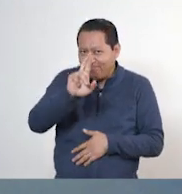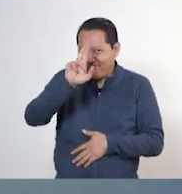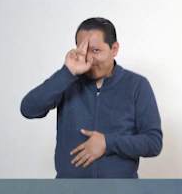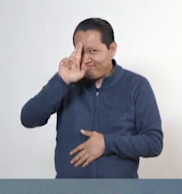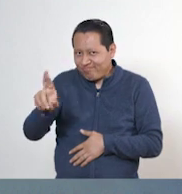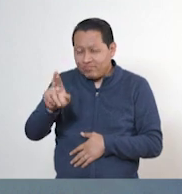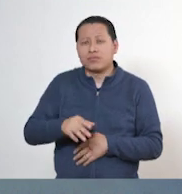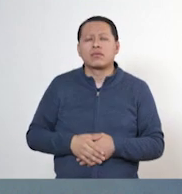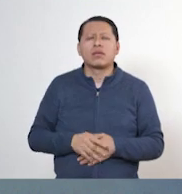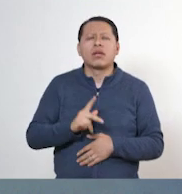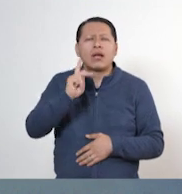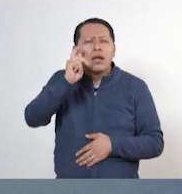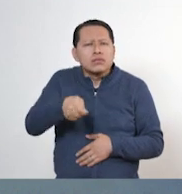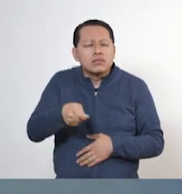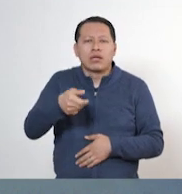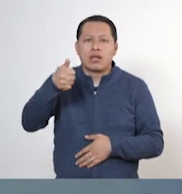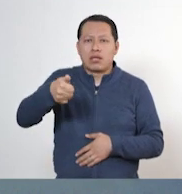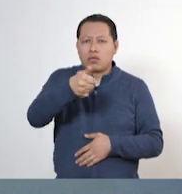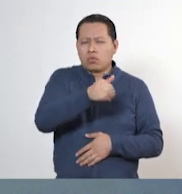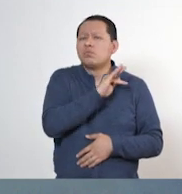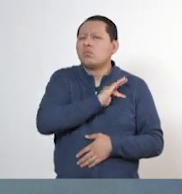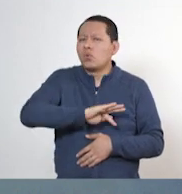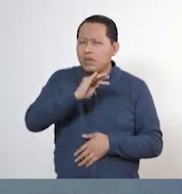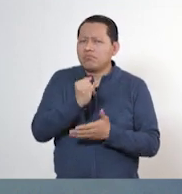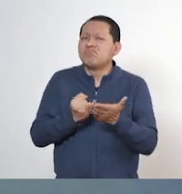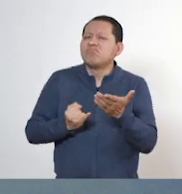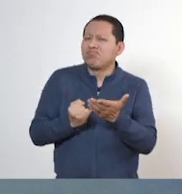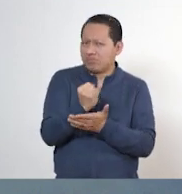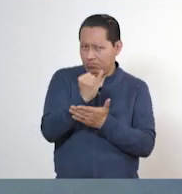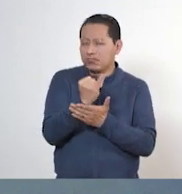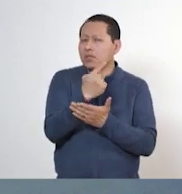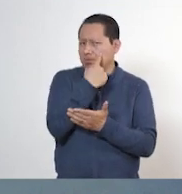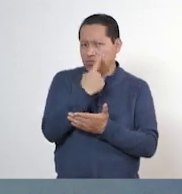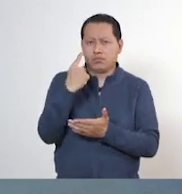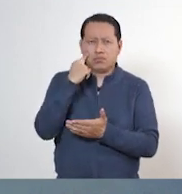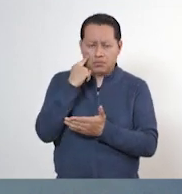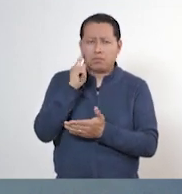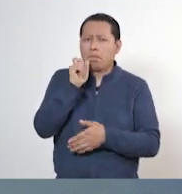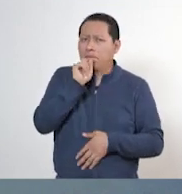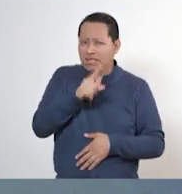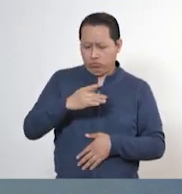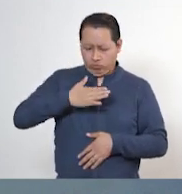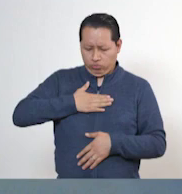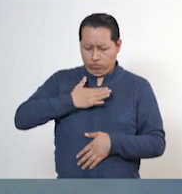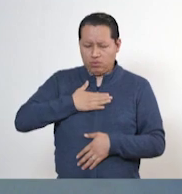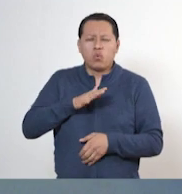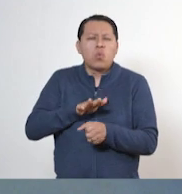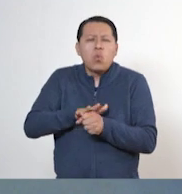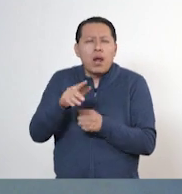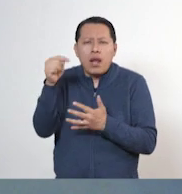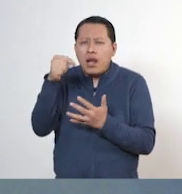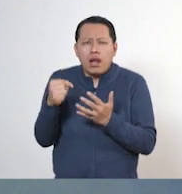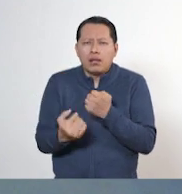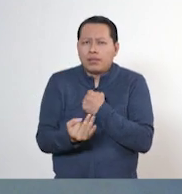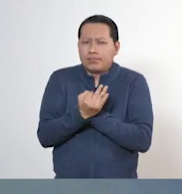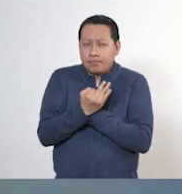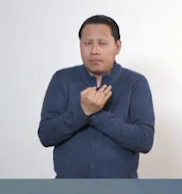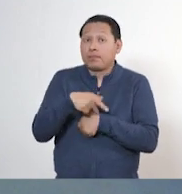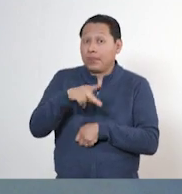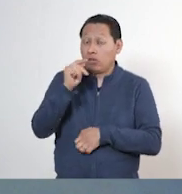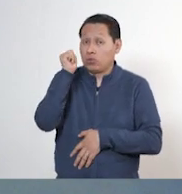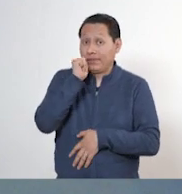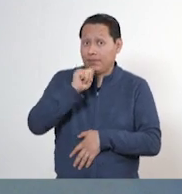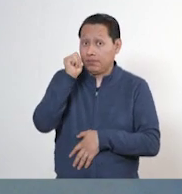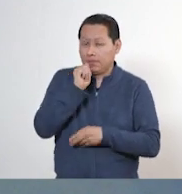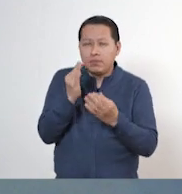cada quien puede tomar las decisiones y elegir lo mejor para sí mismo, pero siempre tomando en cuenta